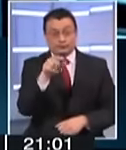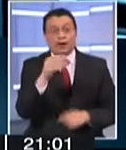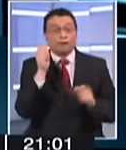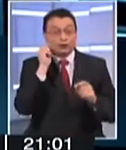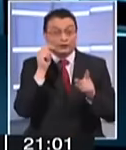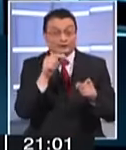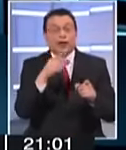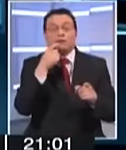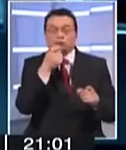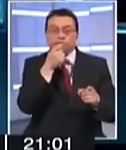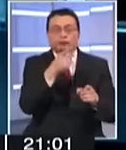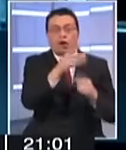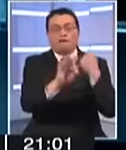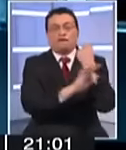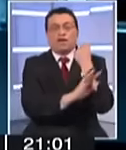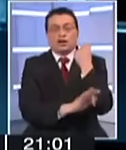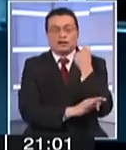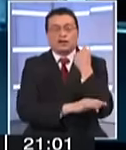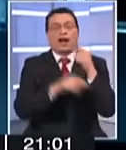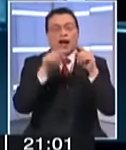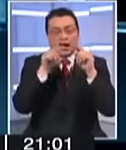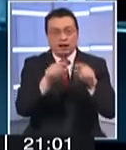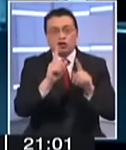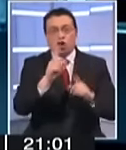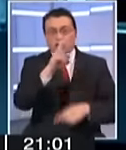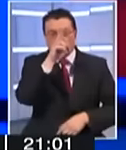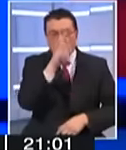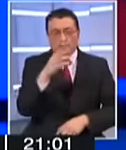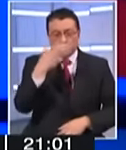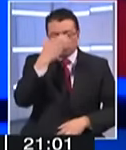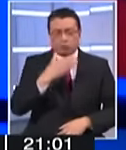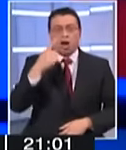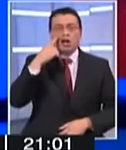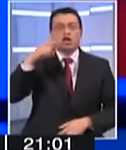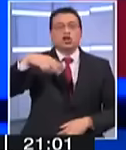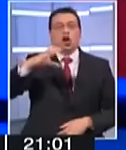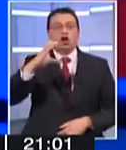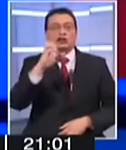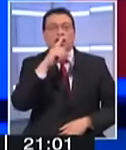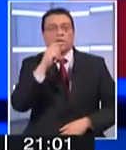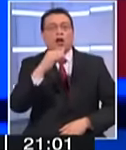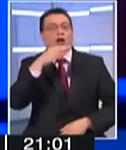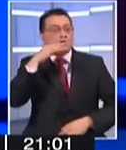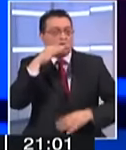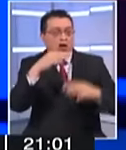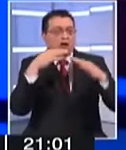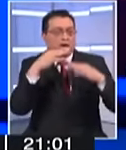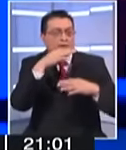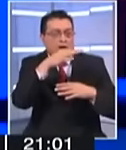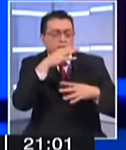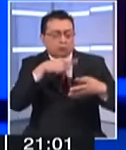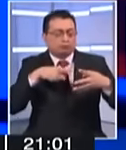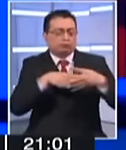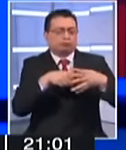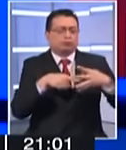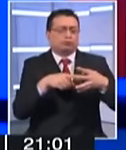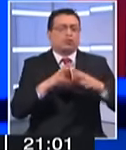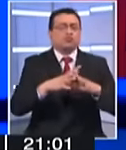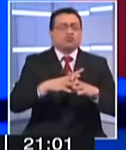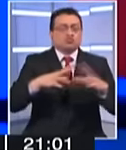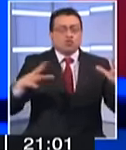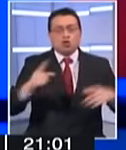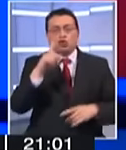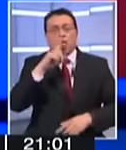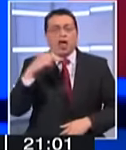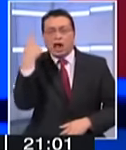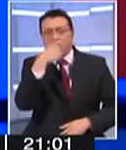los fiscales, acusando que no han respetado la presunción de inocencia, que han filtrado información con descaro, dijo, y que han